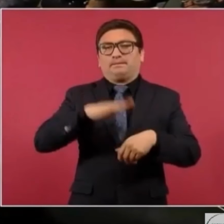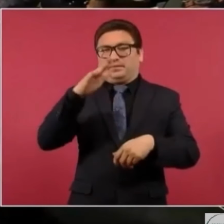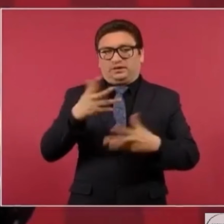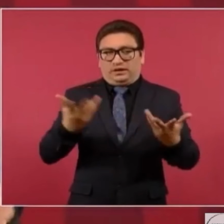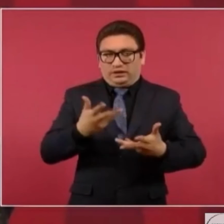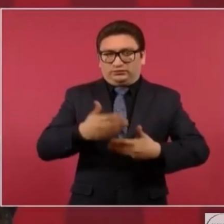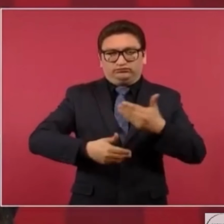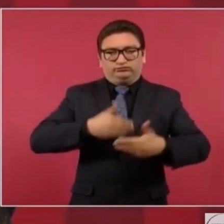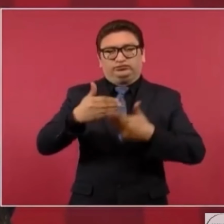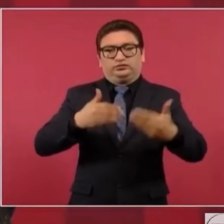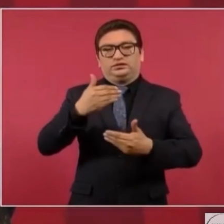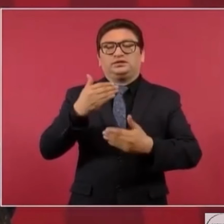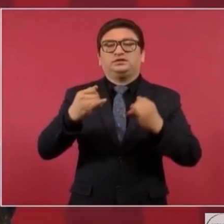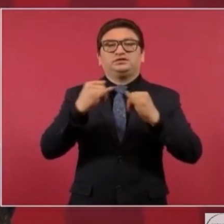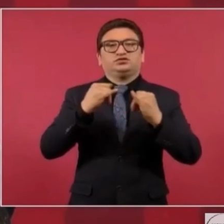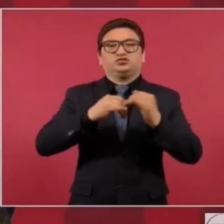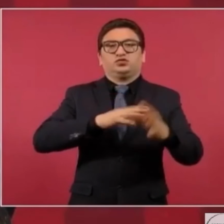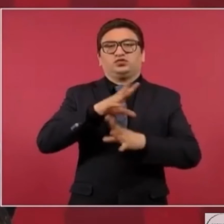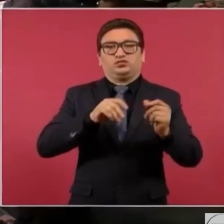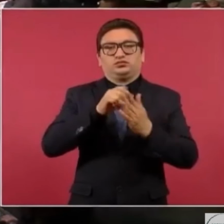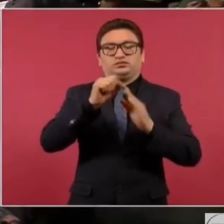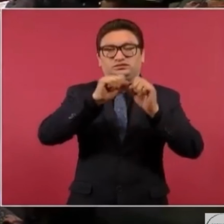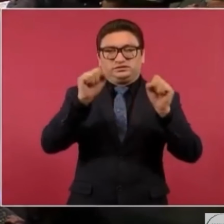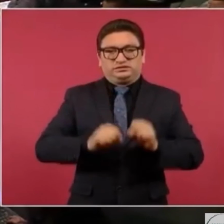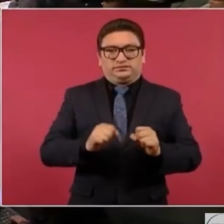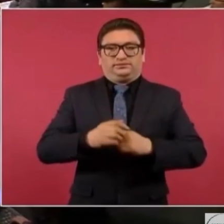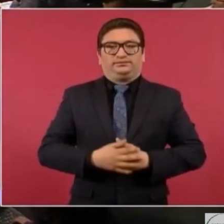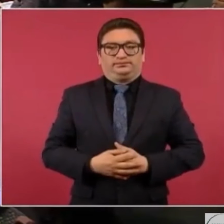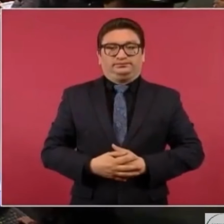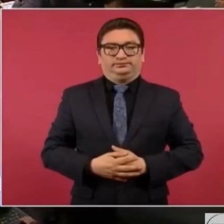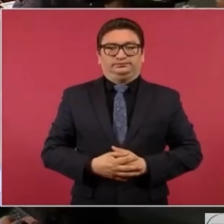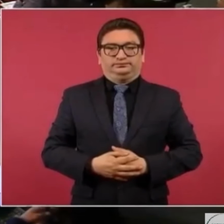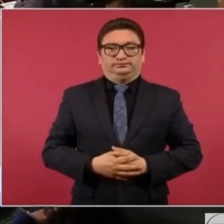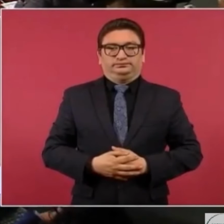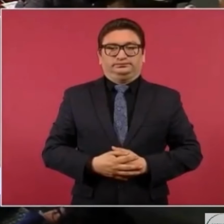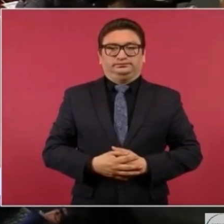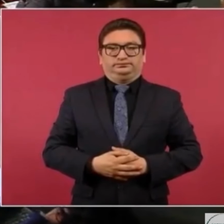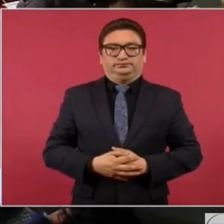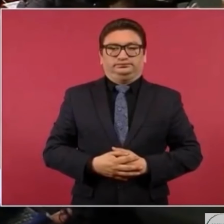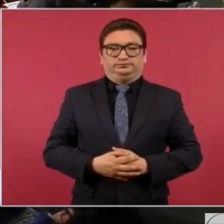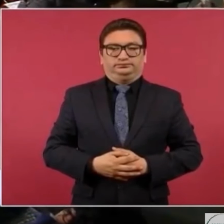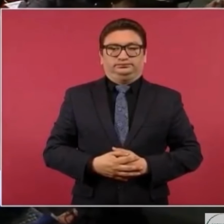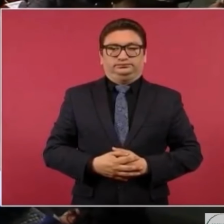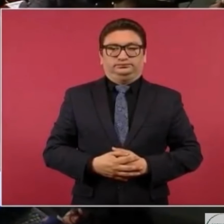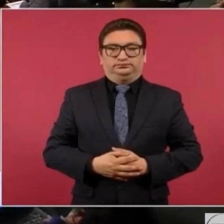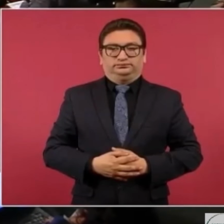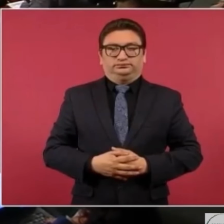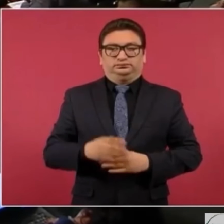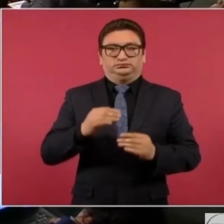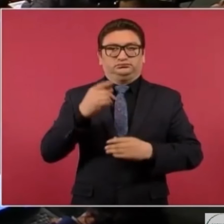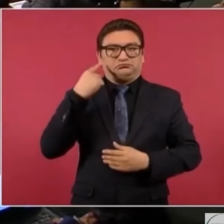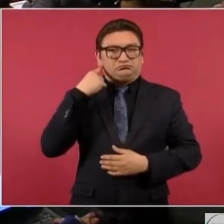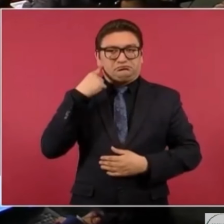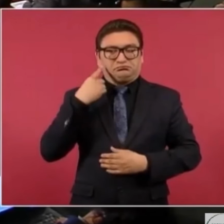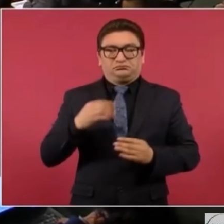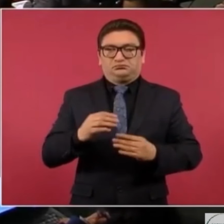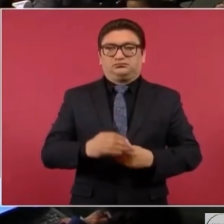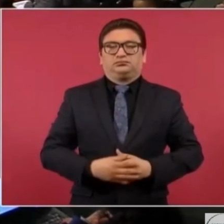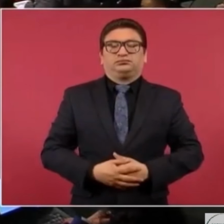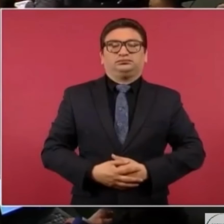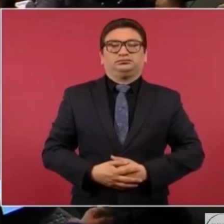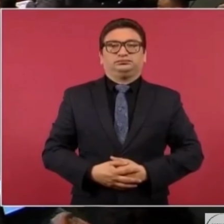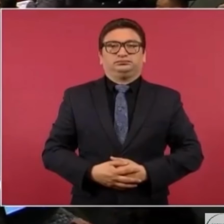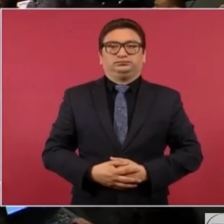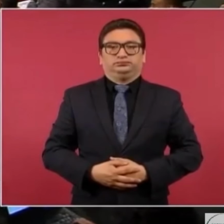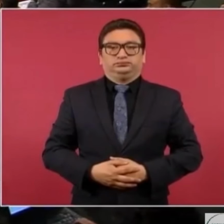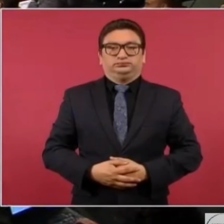es todo un esfuerzo institucional sistemático. Mucho énfasis y todo precisamente porque no ha habido resultados y porque Claro. una servidora he